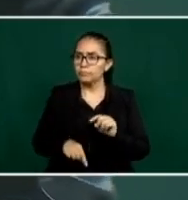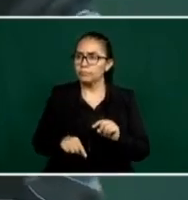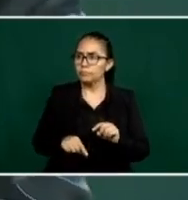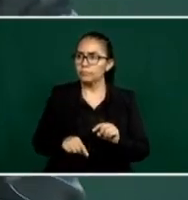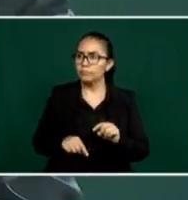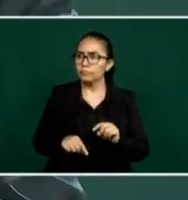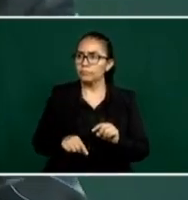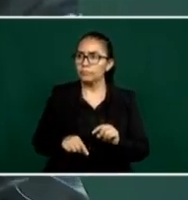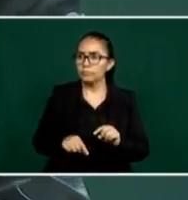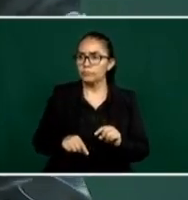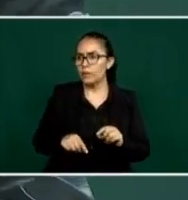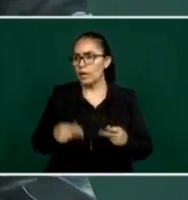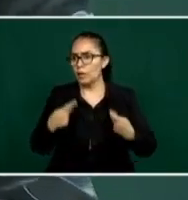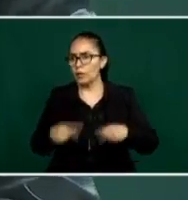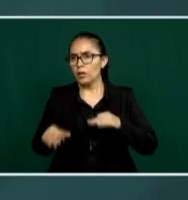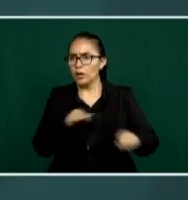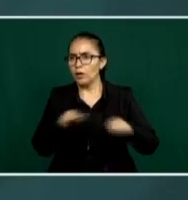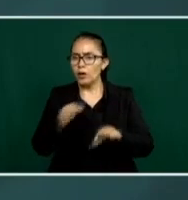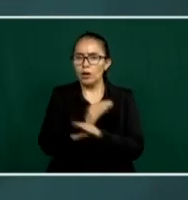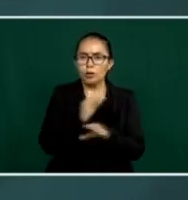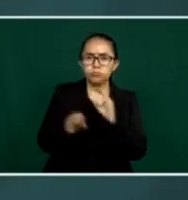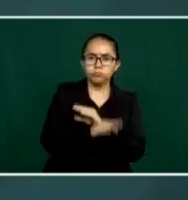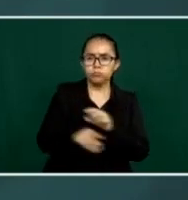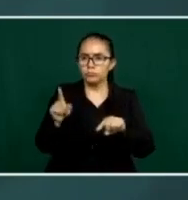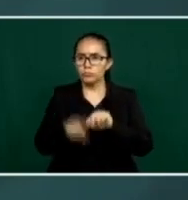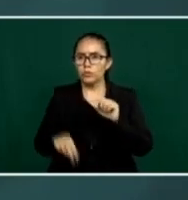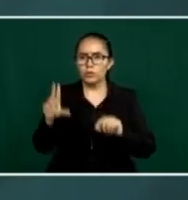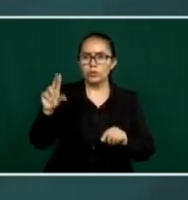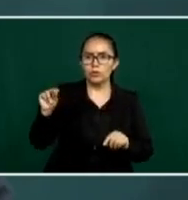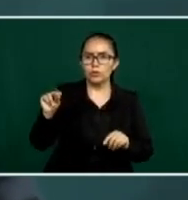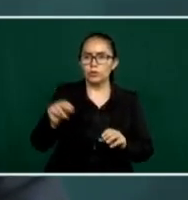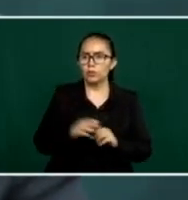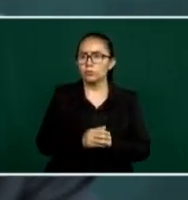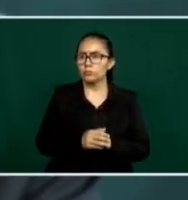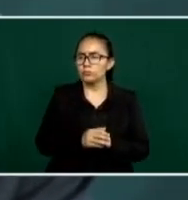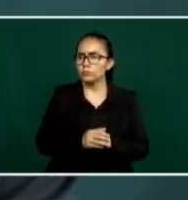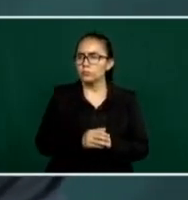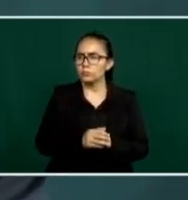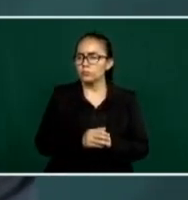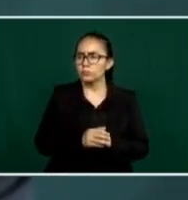a ningún trabajador que tenga crédito